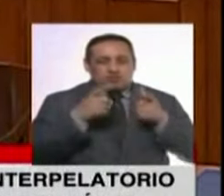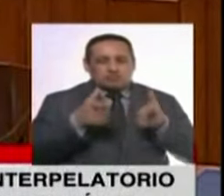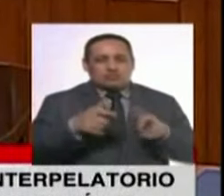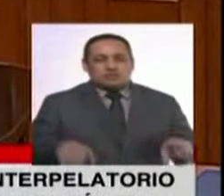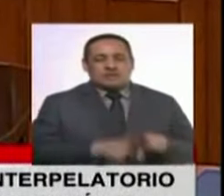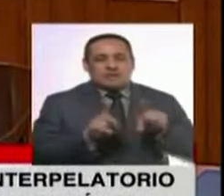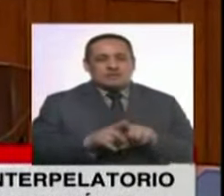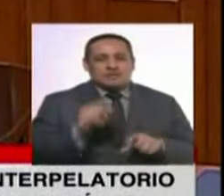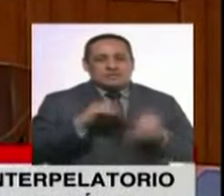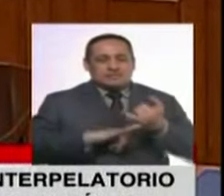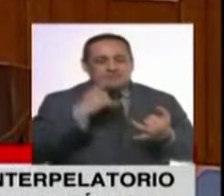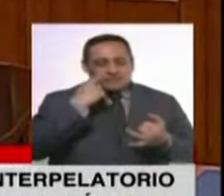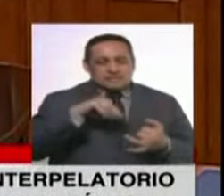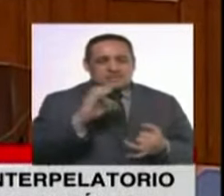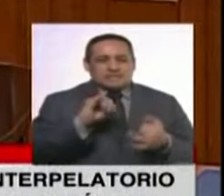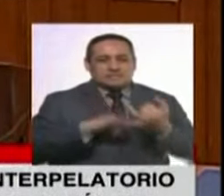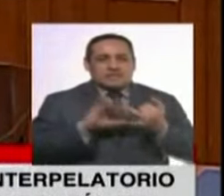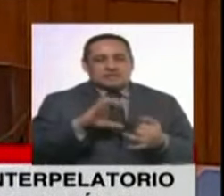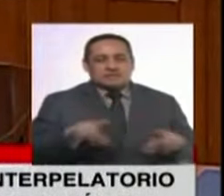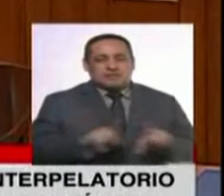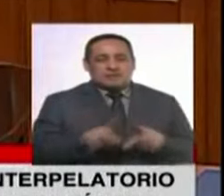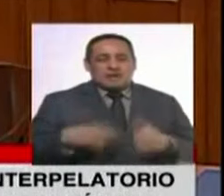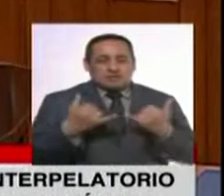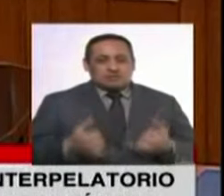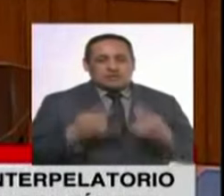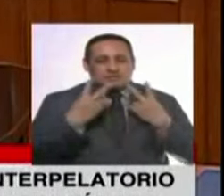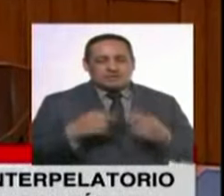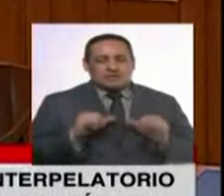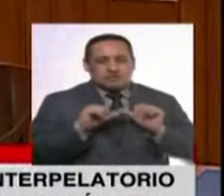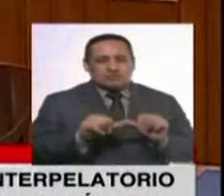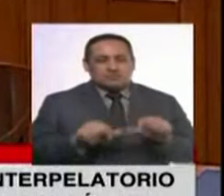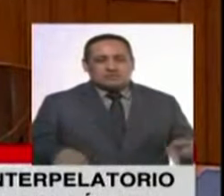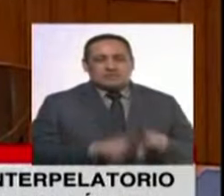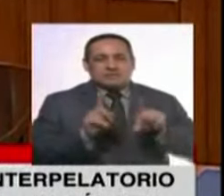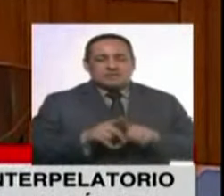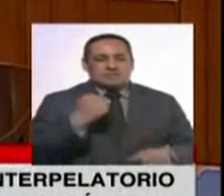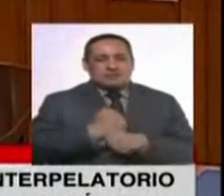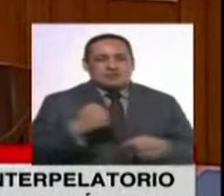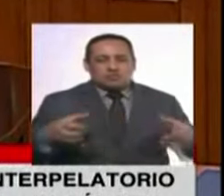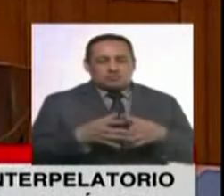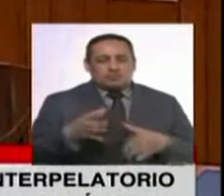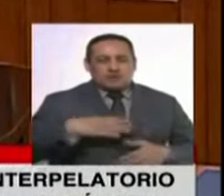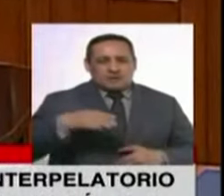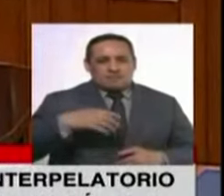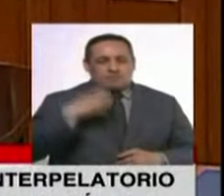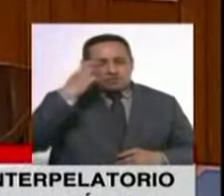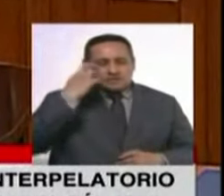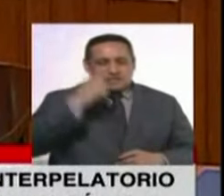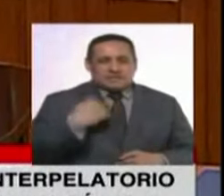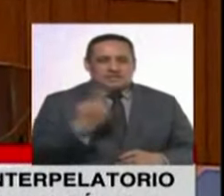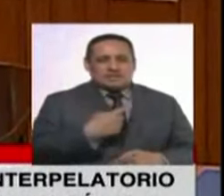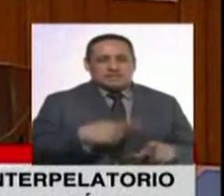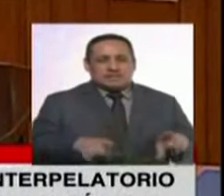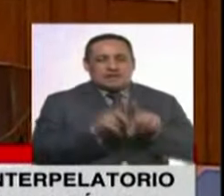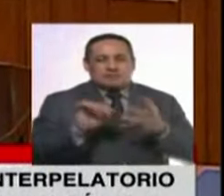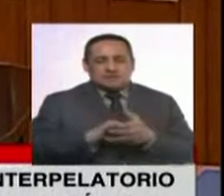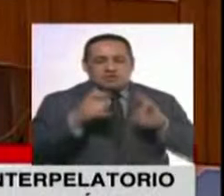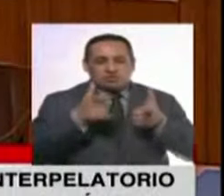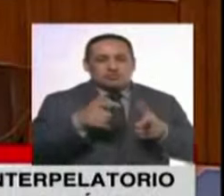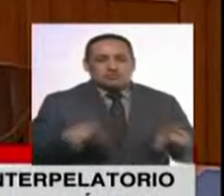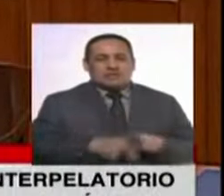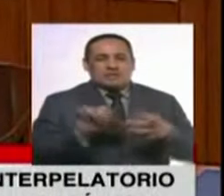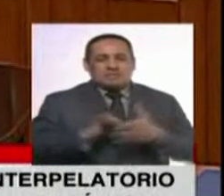Ciudadana sin hacer en la actualidad se vienen articulando con la política nacional multisectorial de